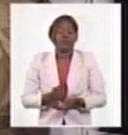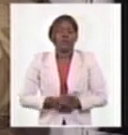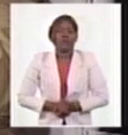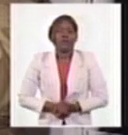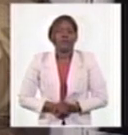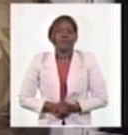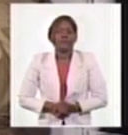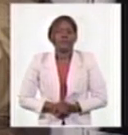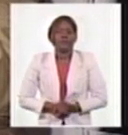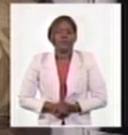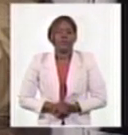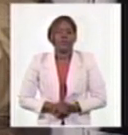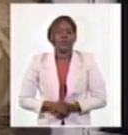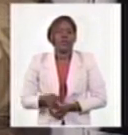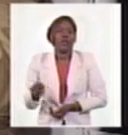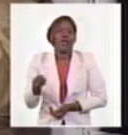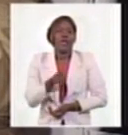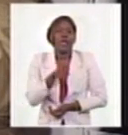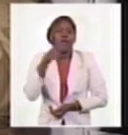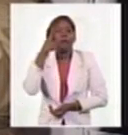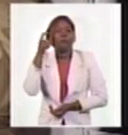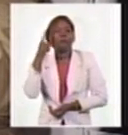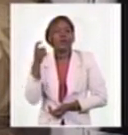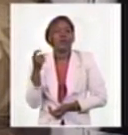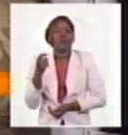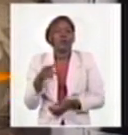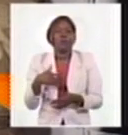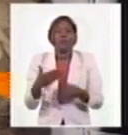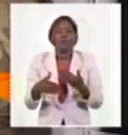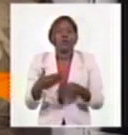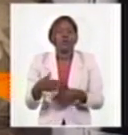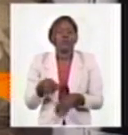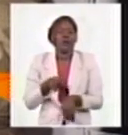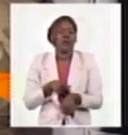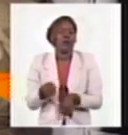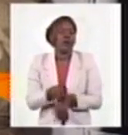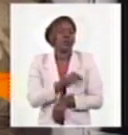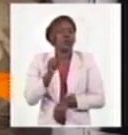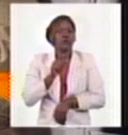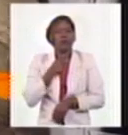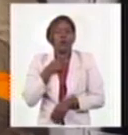más recientes, por ejemplo,